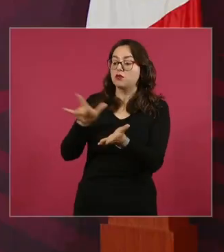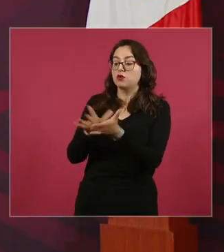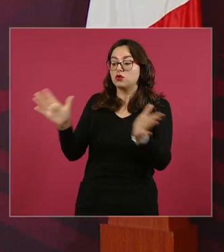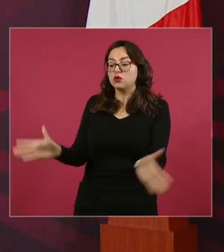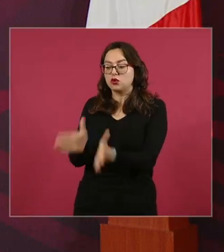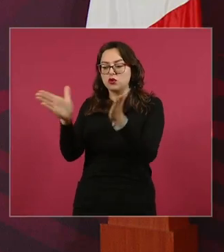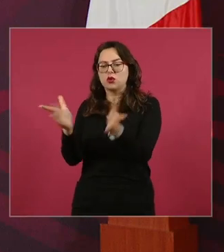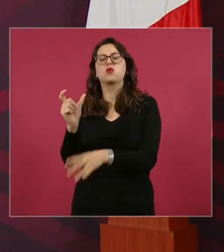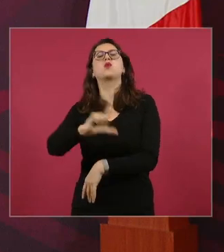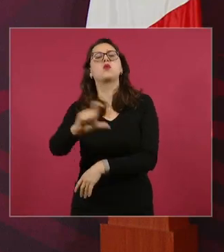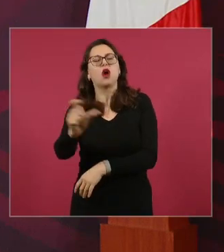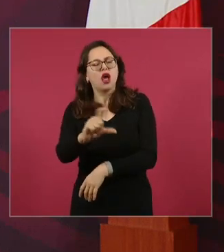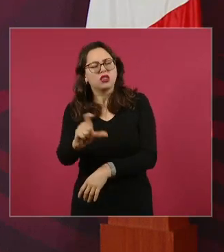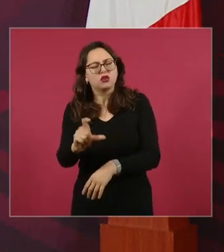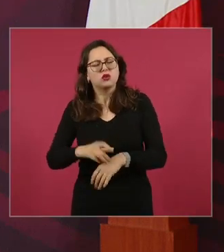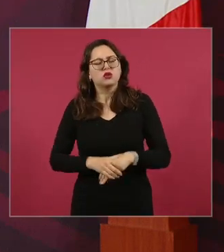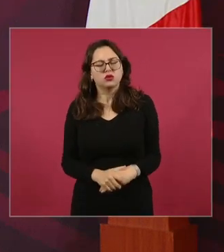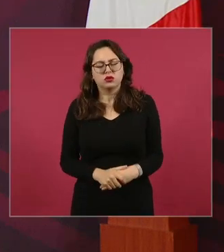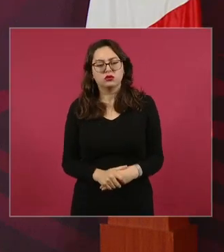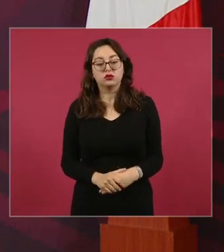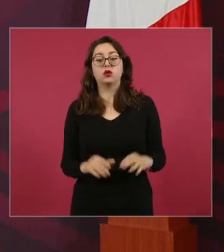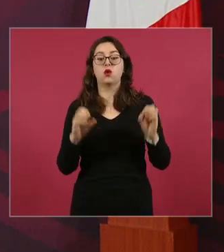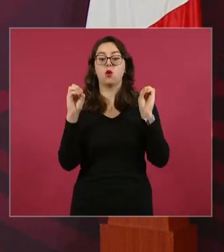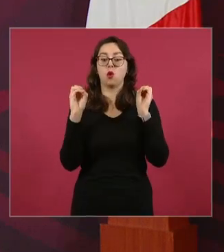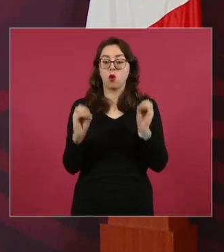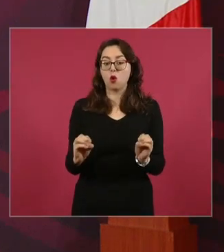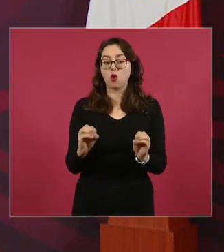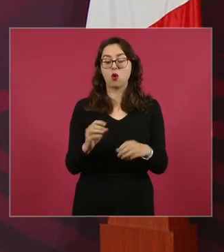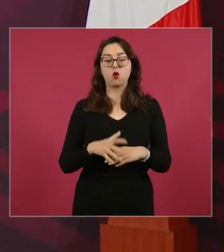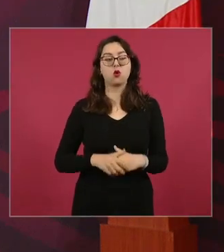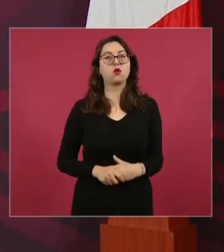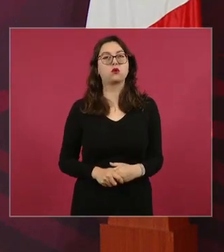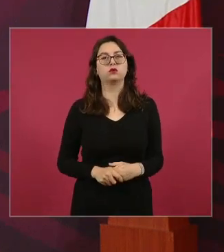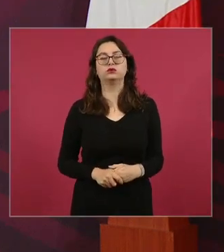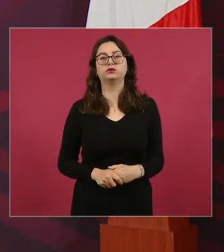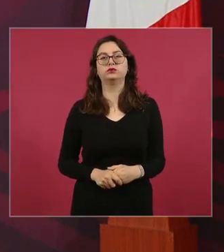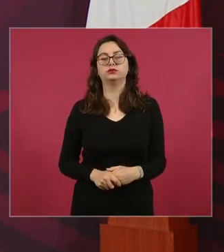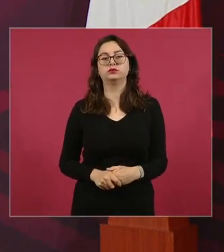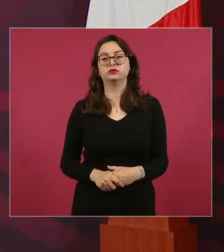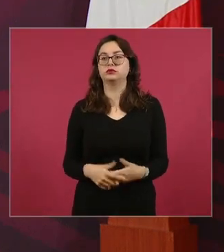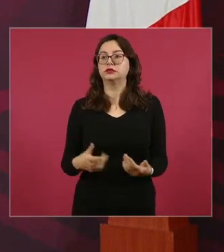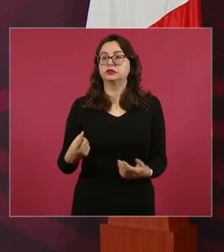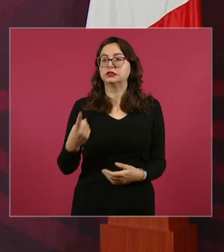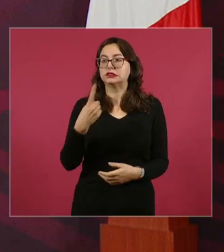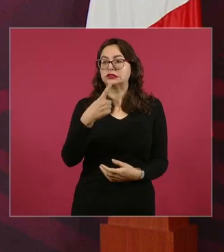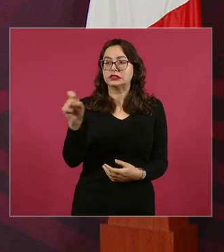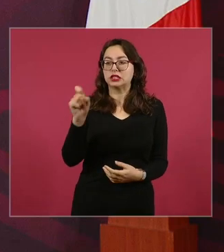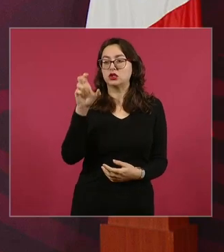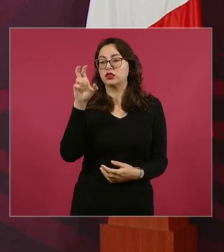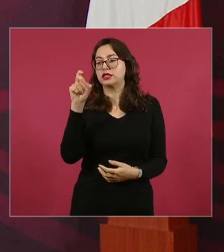tenido noticias de que 130 mil escuelas